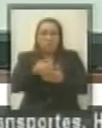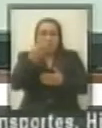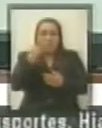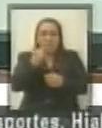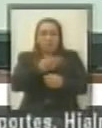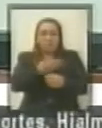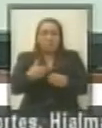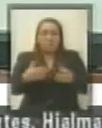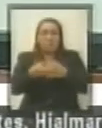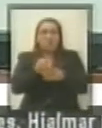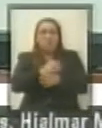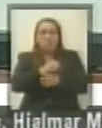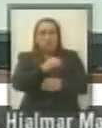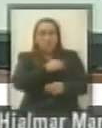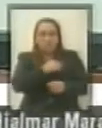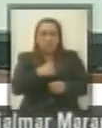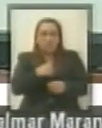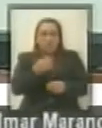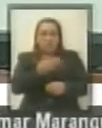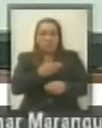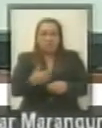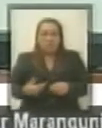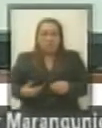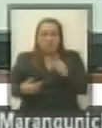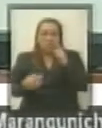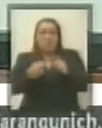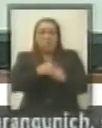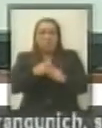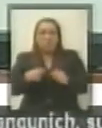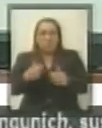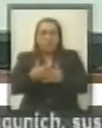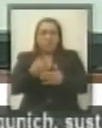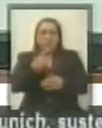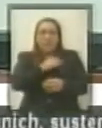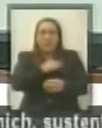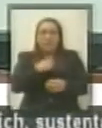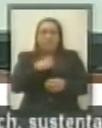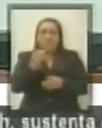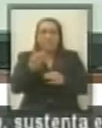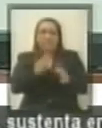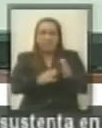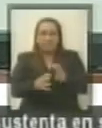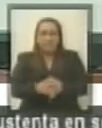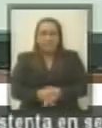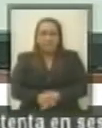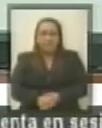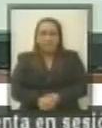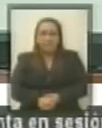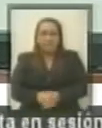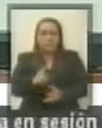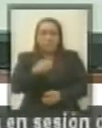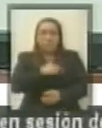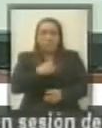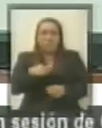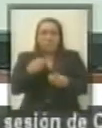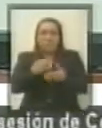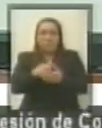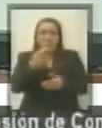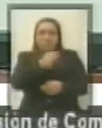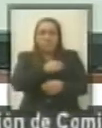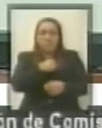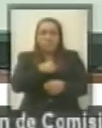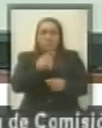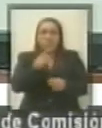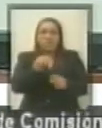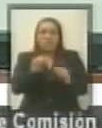la Presidencia del Consejo de Ministros, que la preside, un miembro propuesto por el Ministerio de Economía y Finanzas y un miembro propuesto por el Ministerio